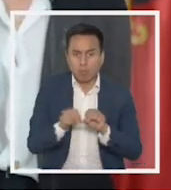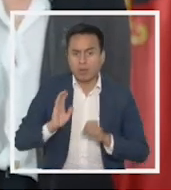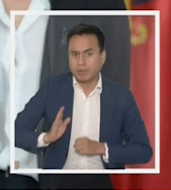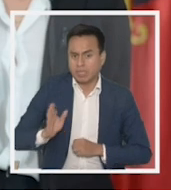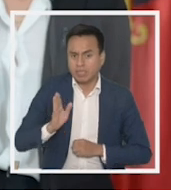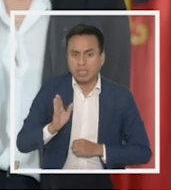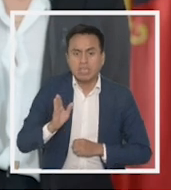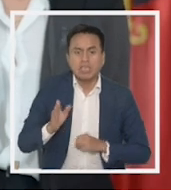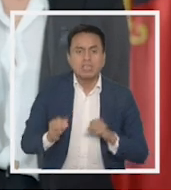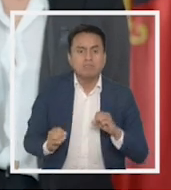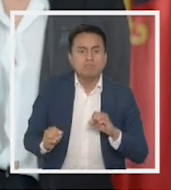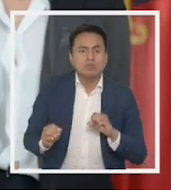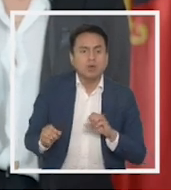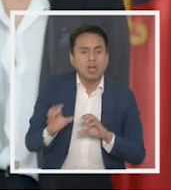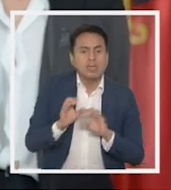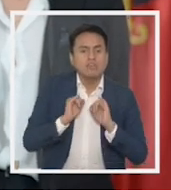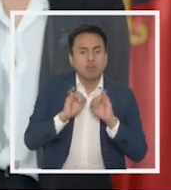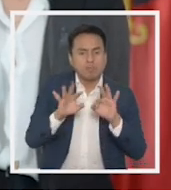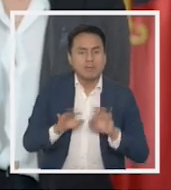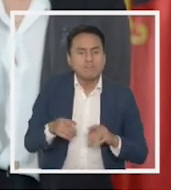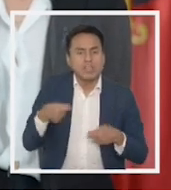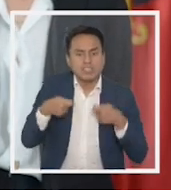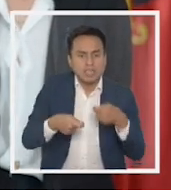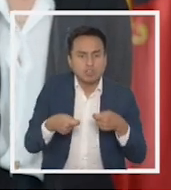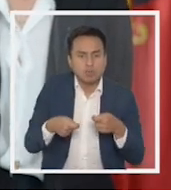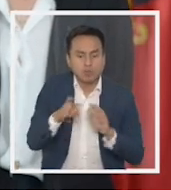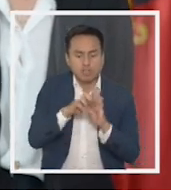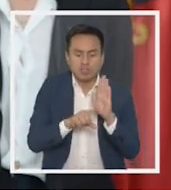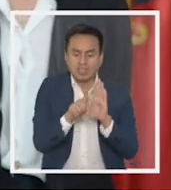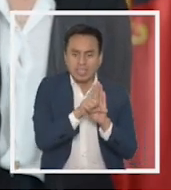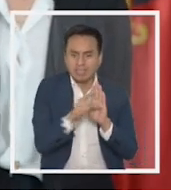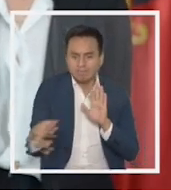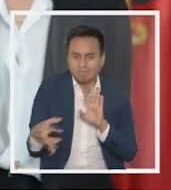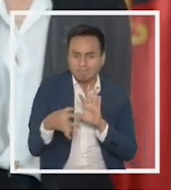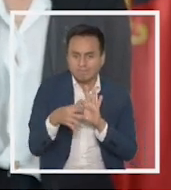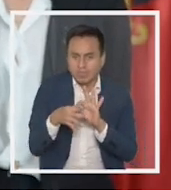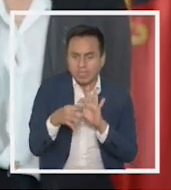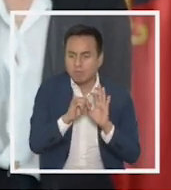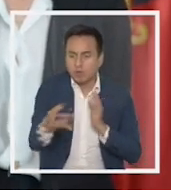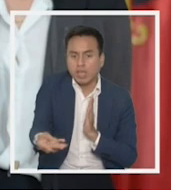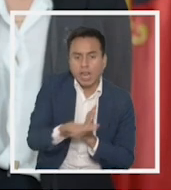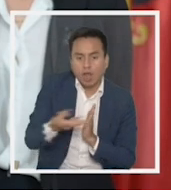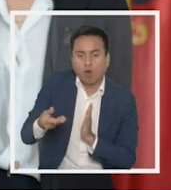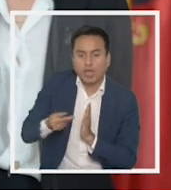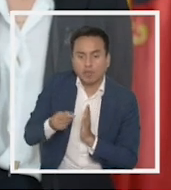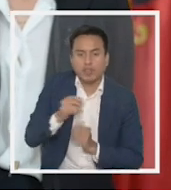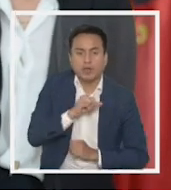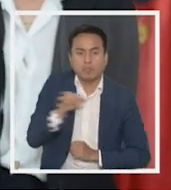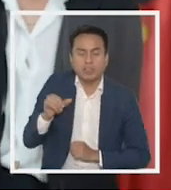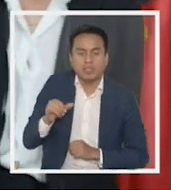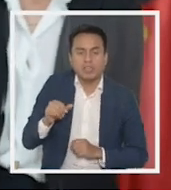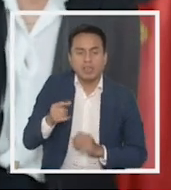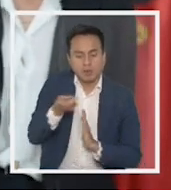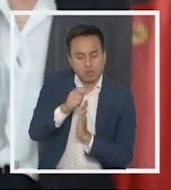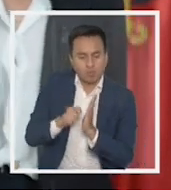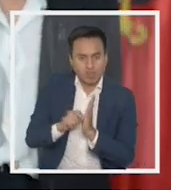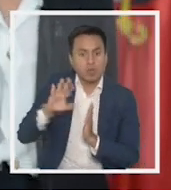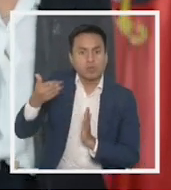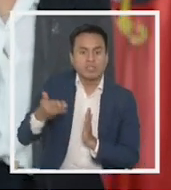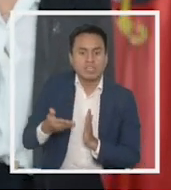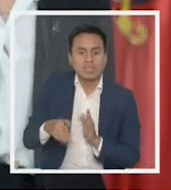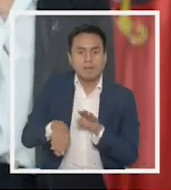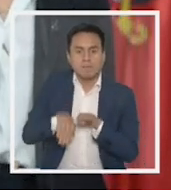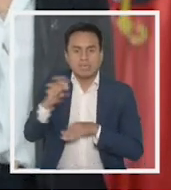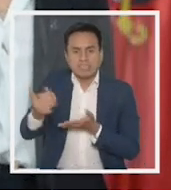correspondientes y van a ser recogidos en los próximos presupuestos con cargo a los mayores ingresos provenientes de la reforma